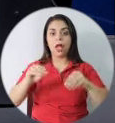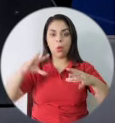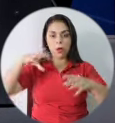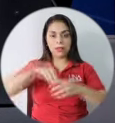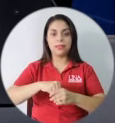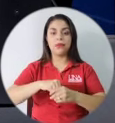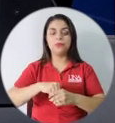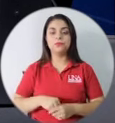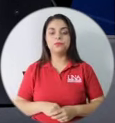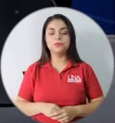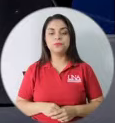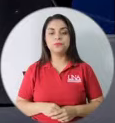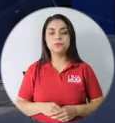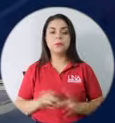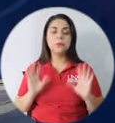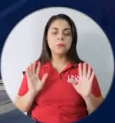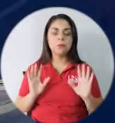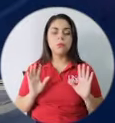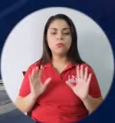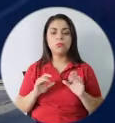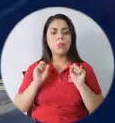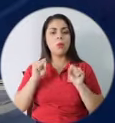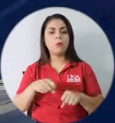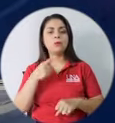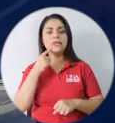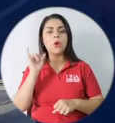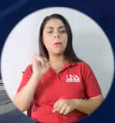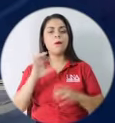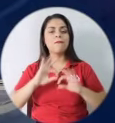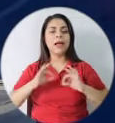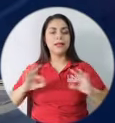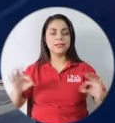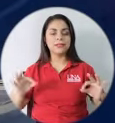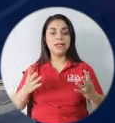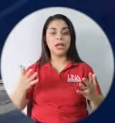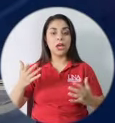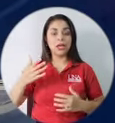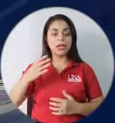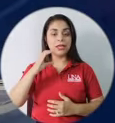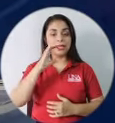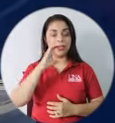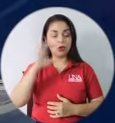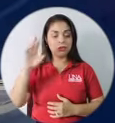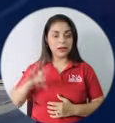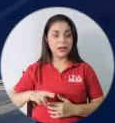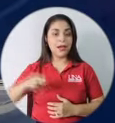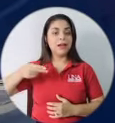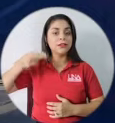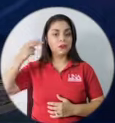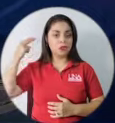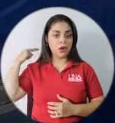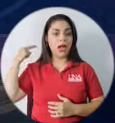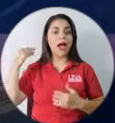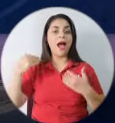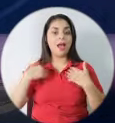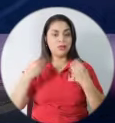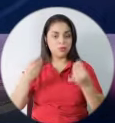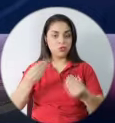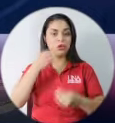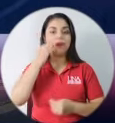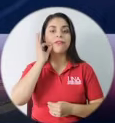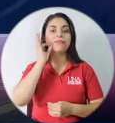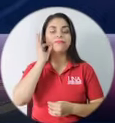interno. Podríamos decir que, parafraseando un dicho que hay por ahí, que en la historia de Costa Rica ha pasado mucho café, o sea, mucho café ha pasado por la